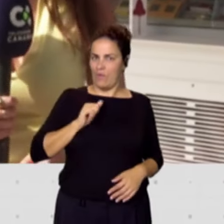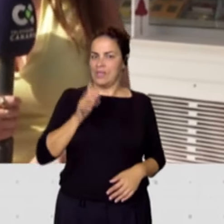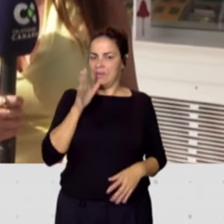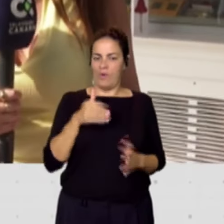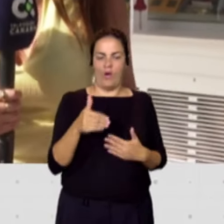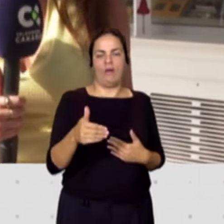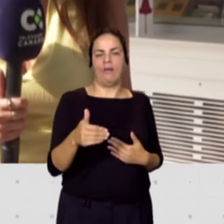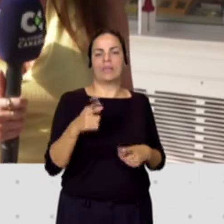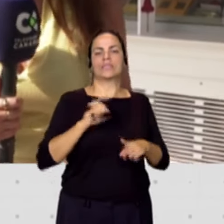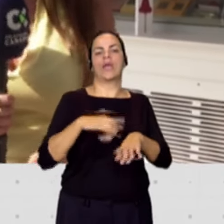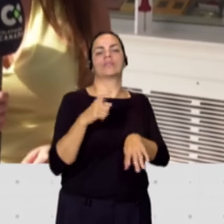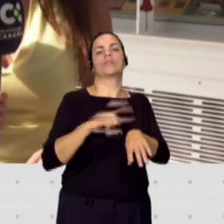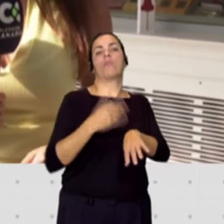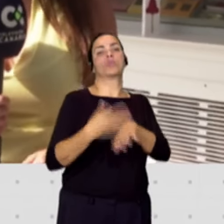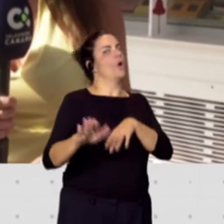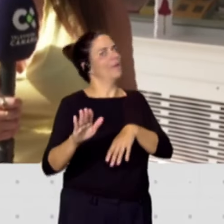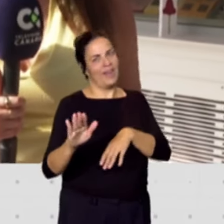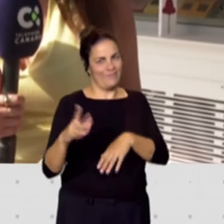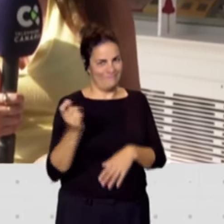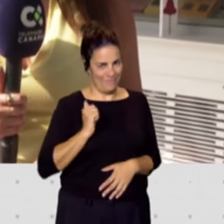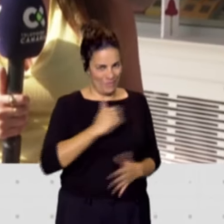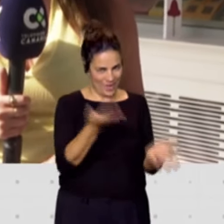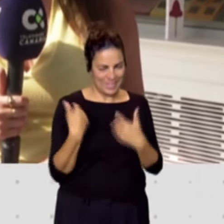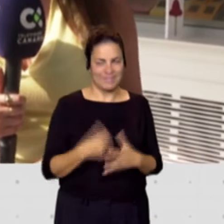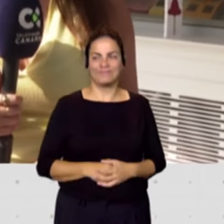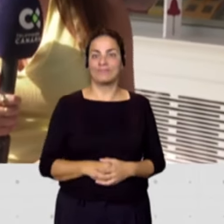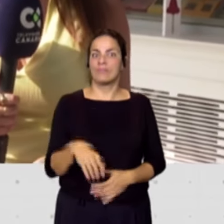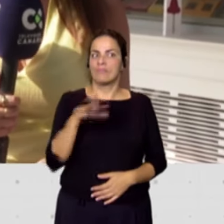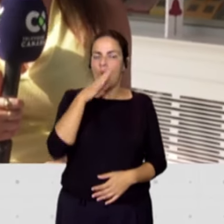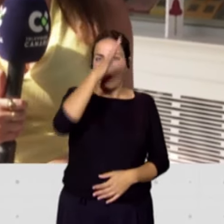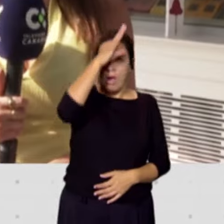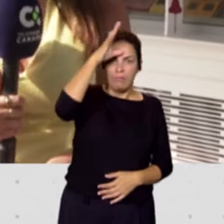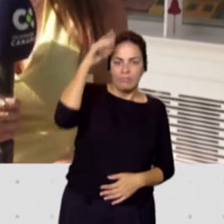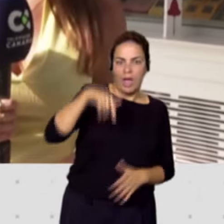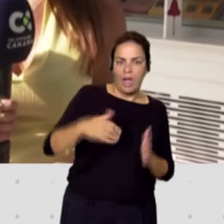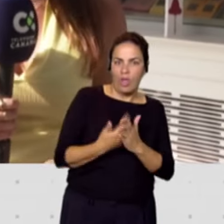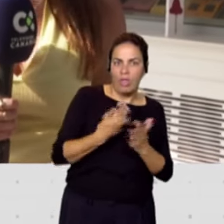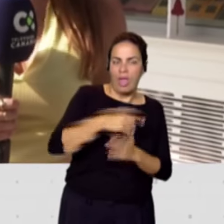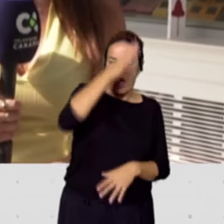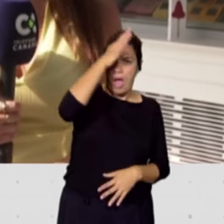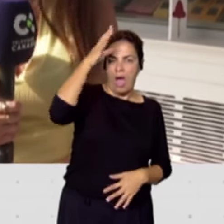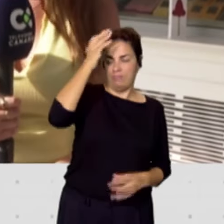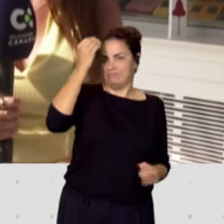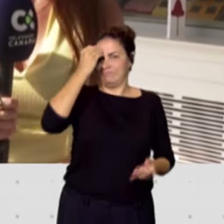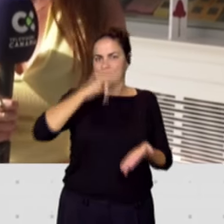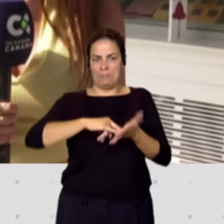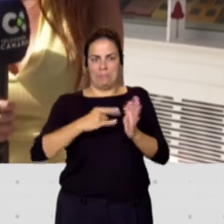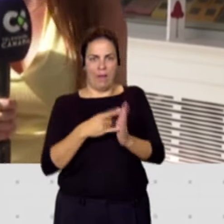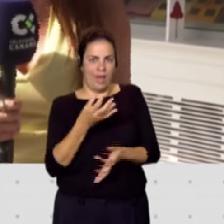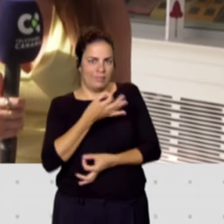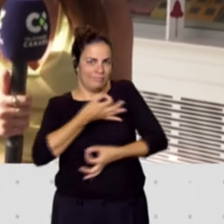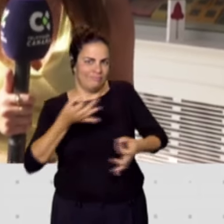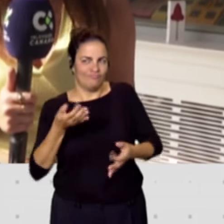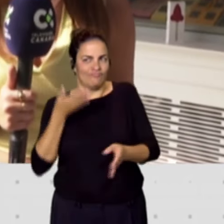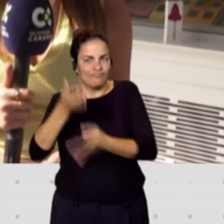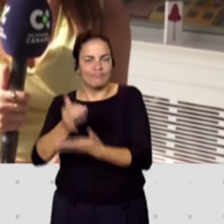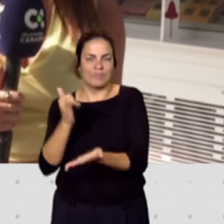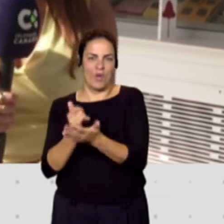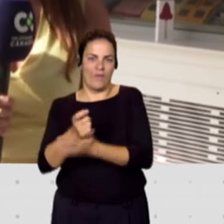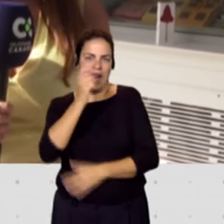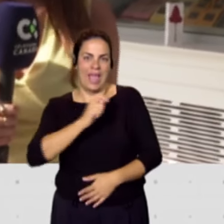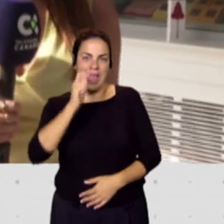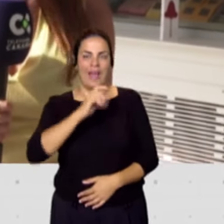para degustarlos con el calor que ha hecho y hace estos días qué mejor plan que degustar un buen helado de ese nuevo concepto que llega